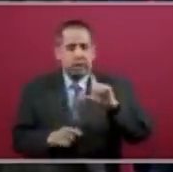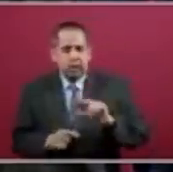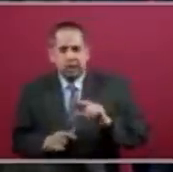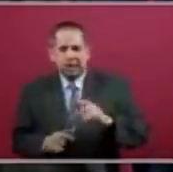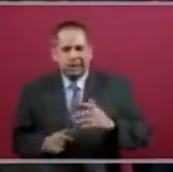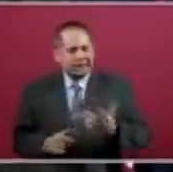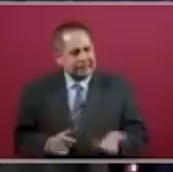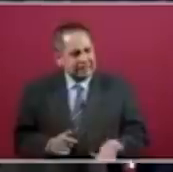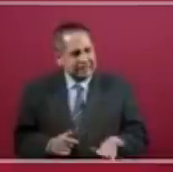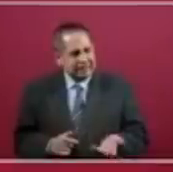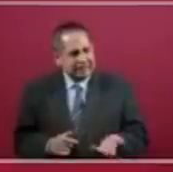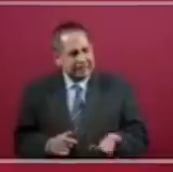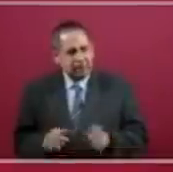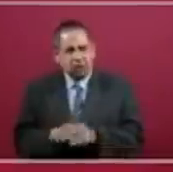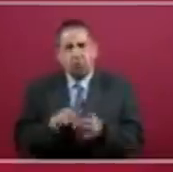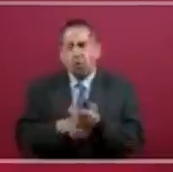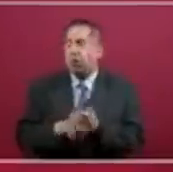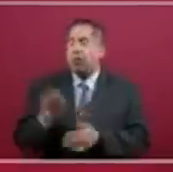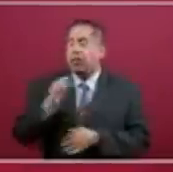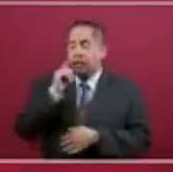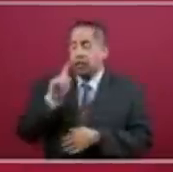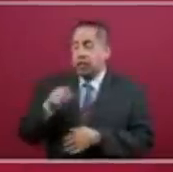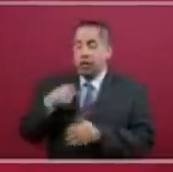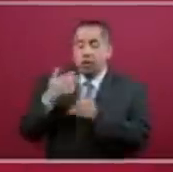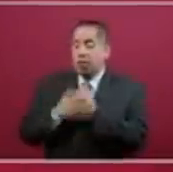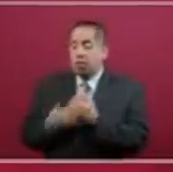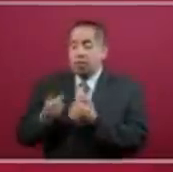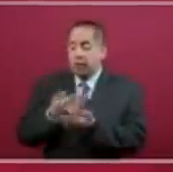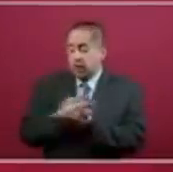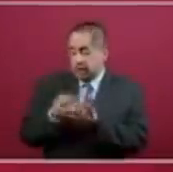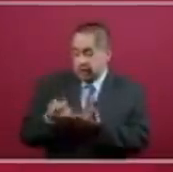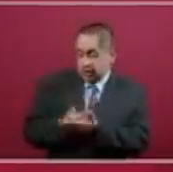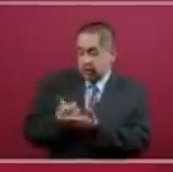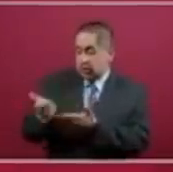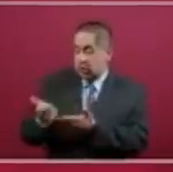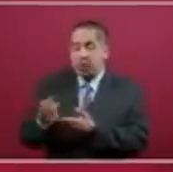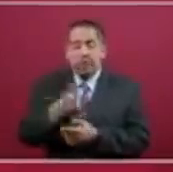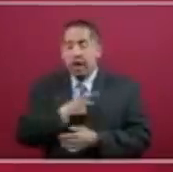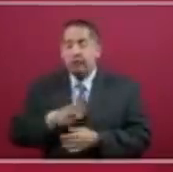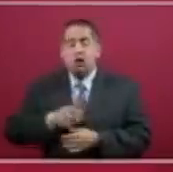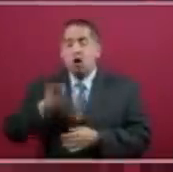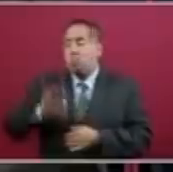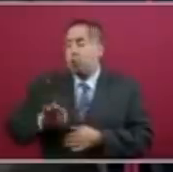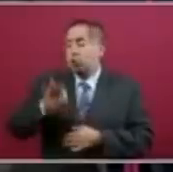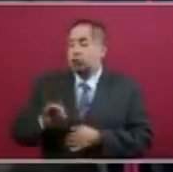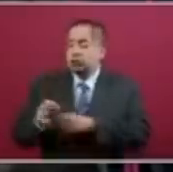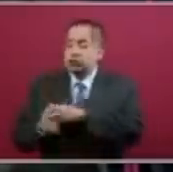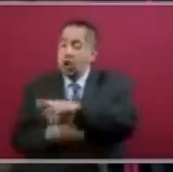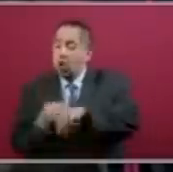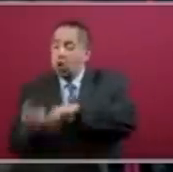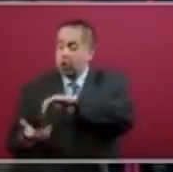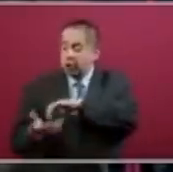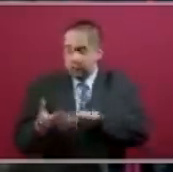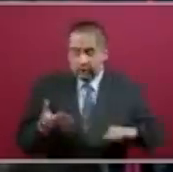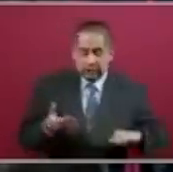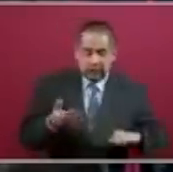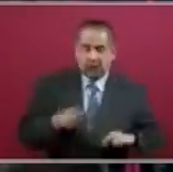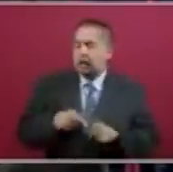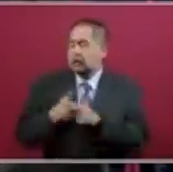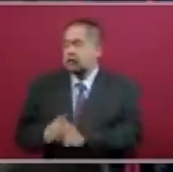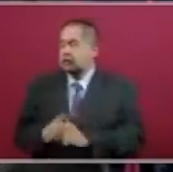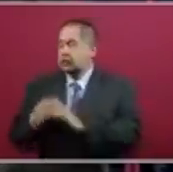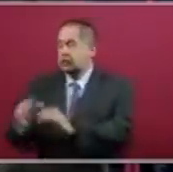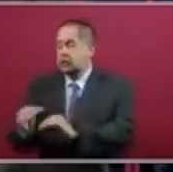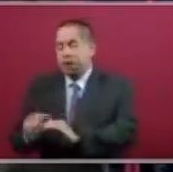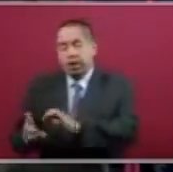dicen, cuando tú recibas tu primer apoyo, tienes que dar cierta cantidad para que te continuemos la capacitación, o